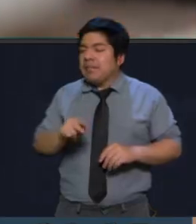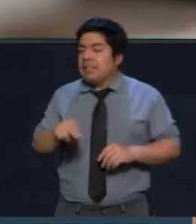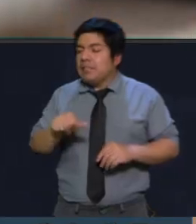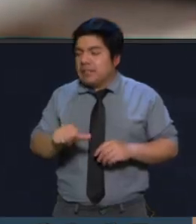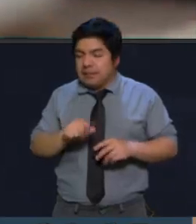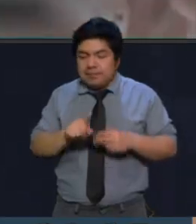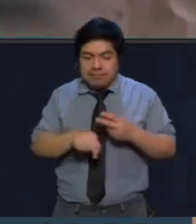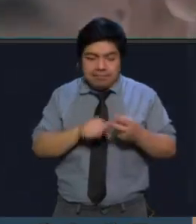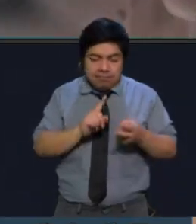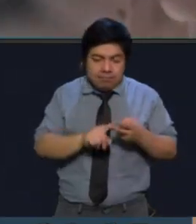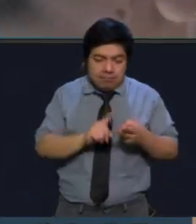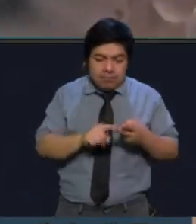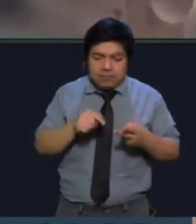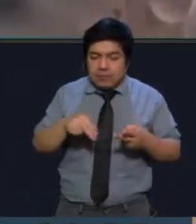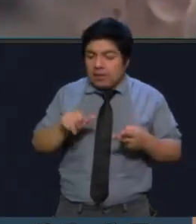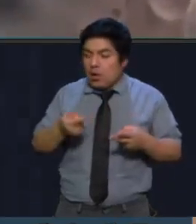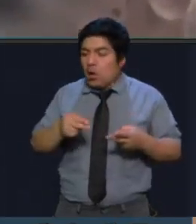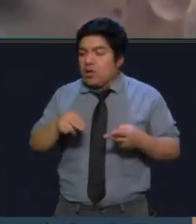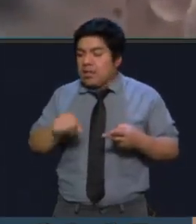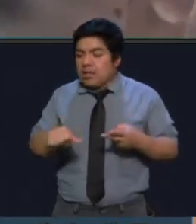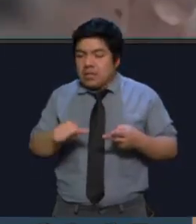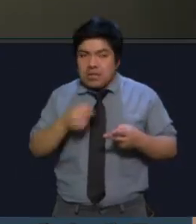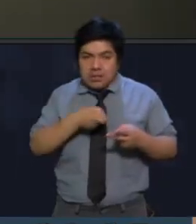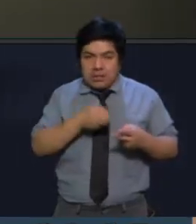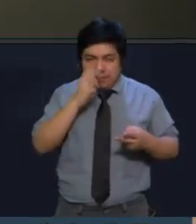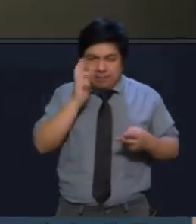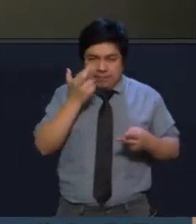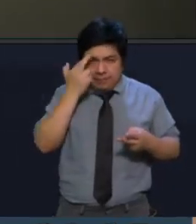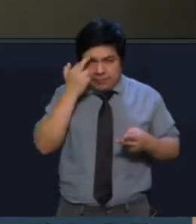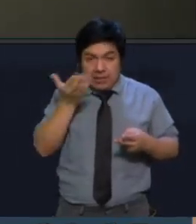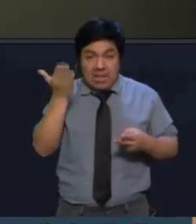Tenemos la nicotina, que se usó como